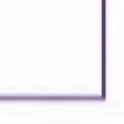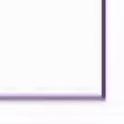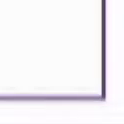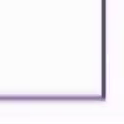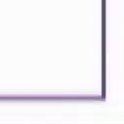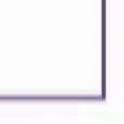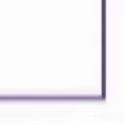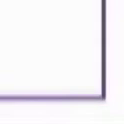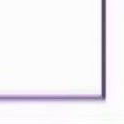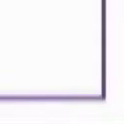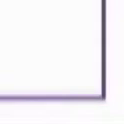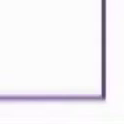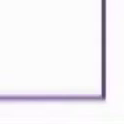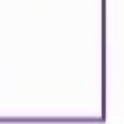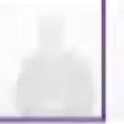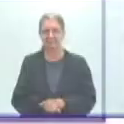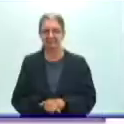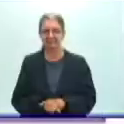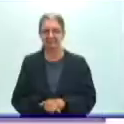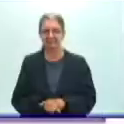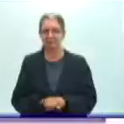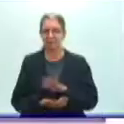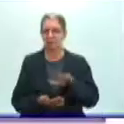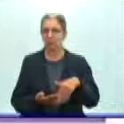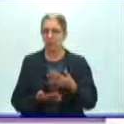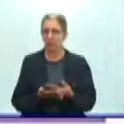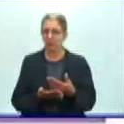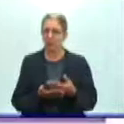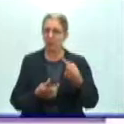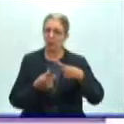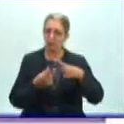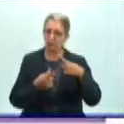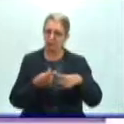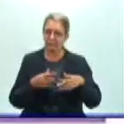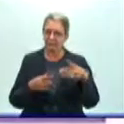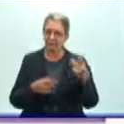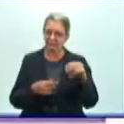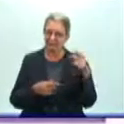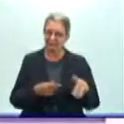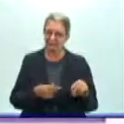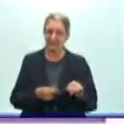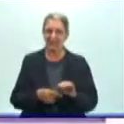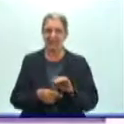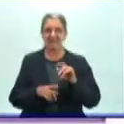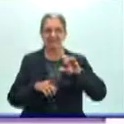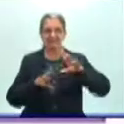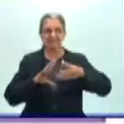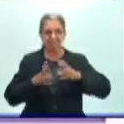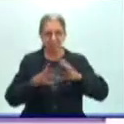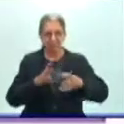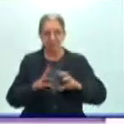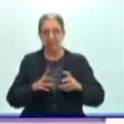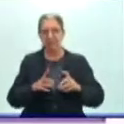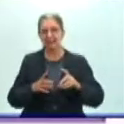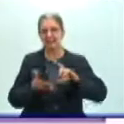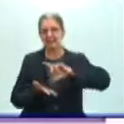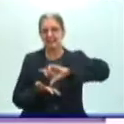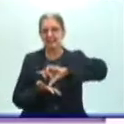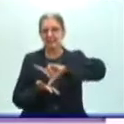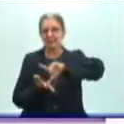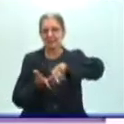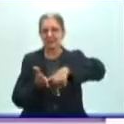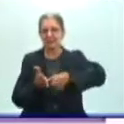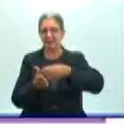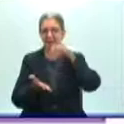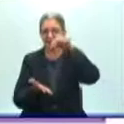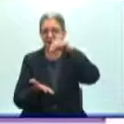Les propongo entonces otra actividad que nos dice que en la figura la circunferencia de centro O